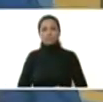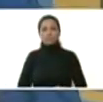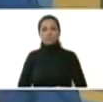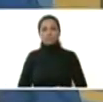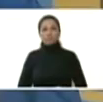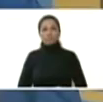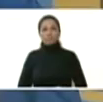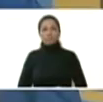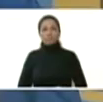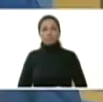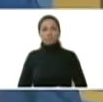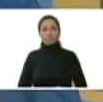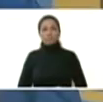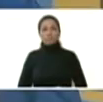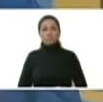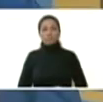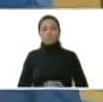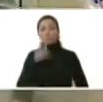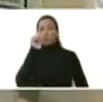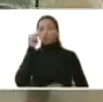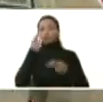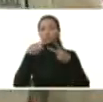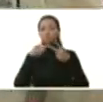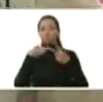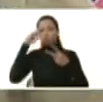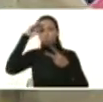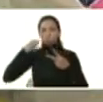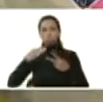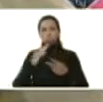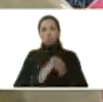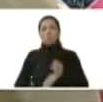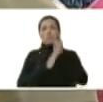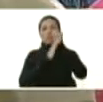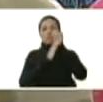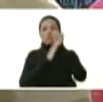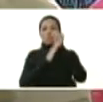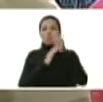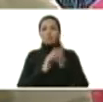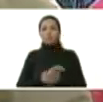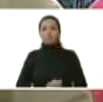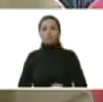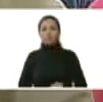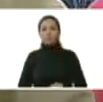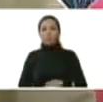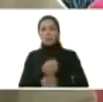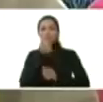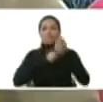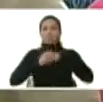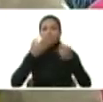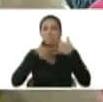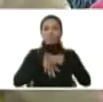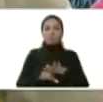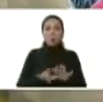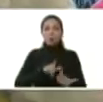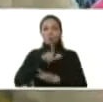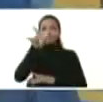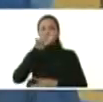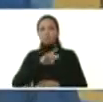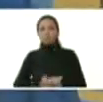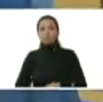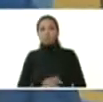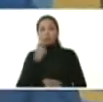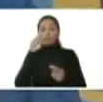Coronel Felipe Armando Tobar Bordones, comandante de la Defensa Integral Aérea.